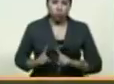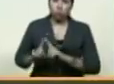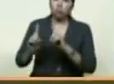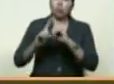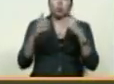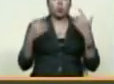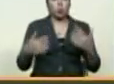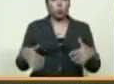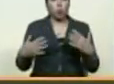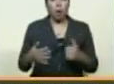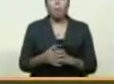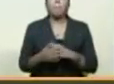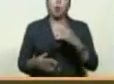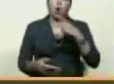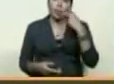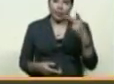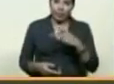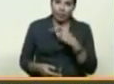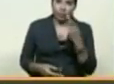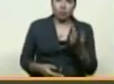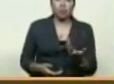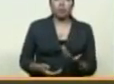circunstancias políticas,